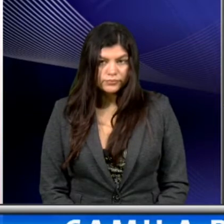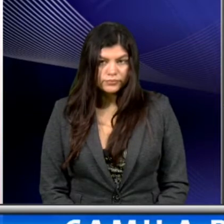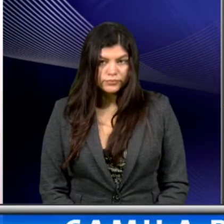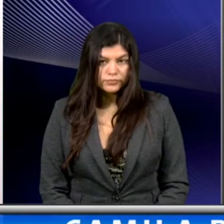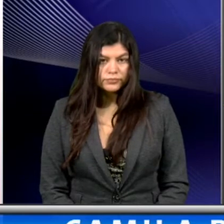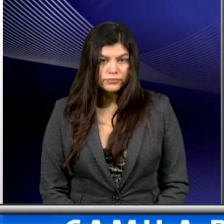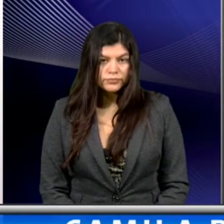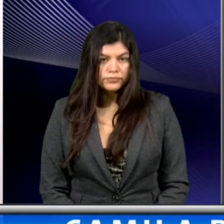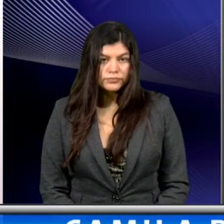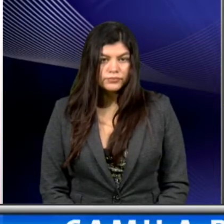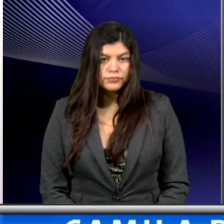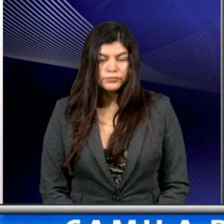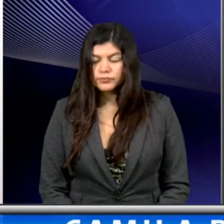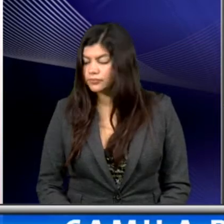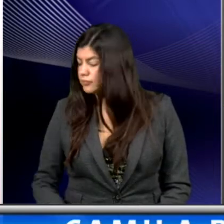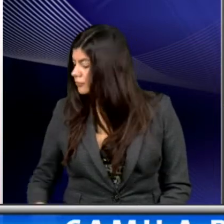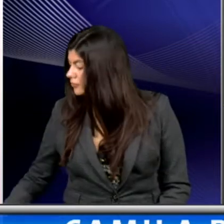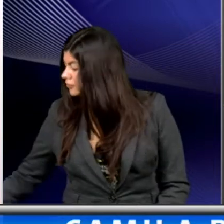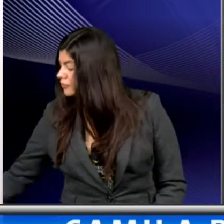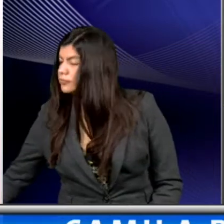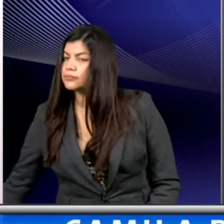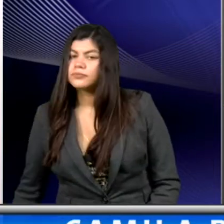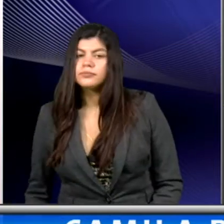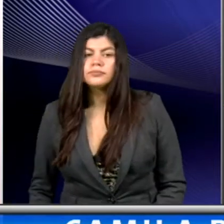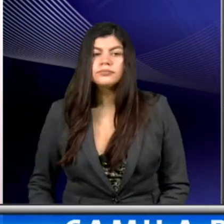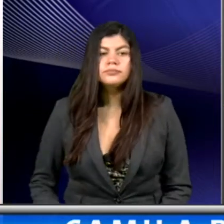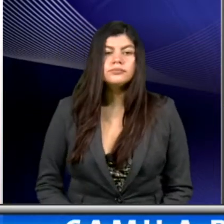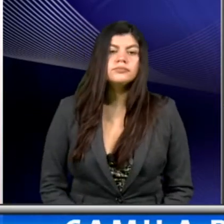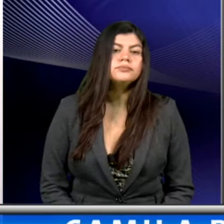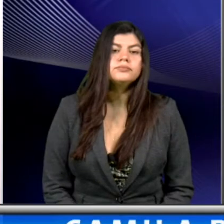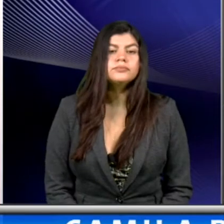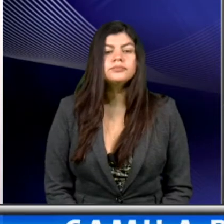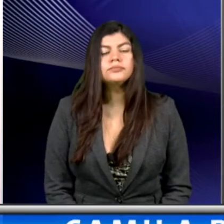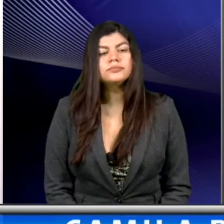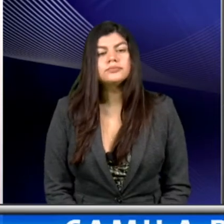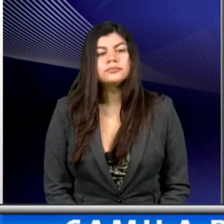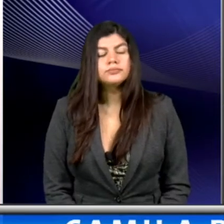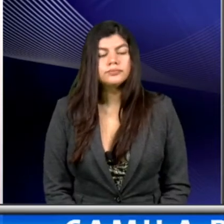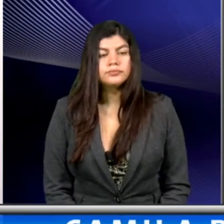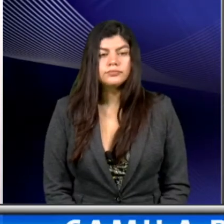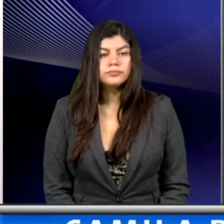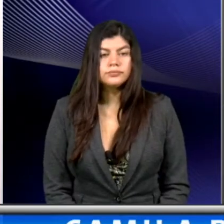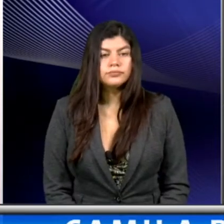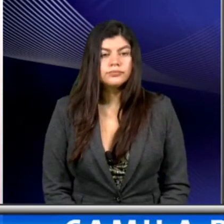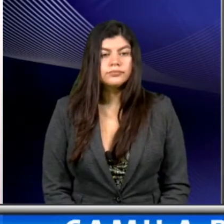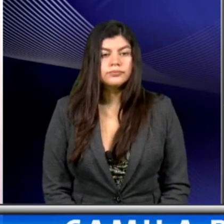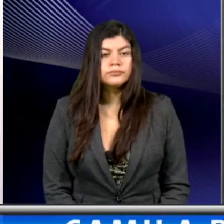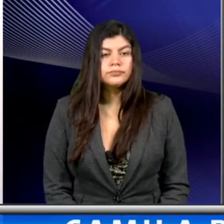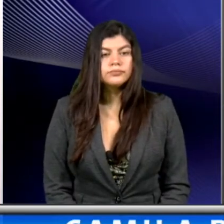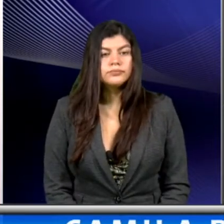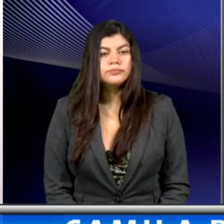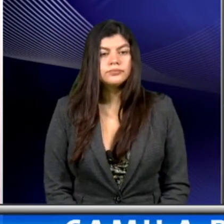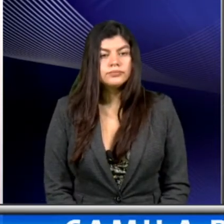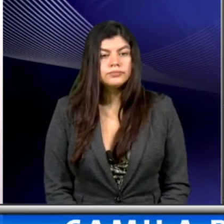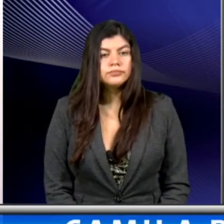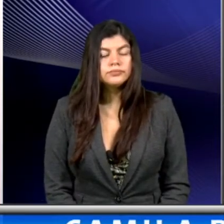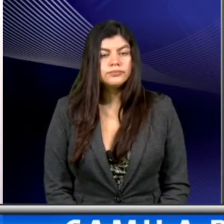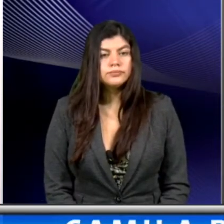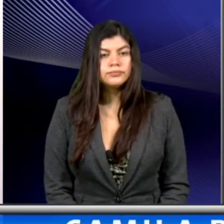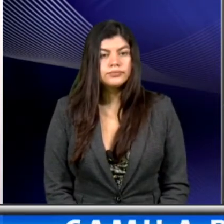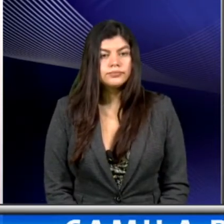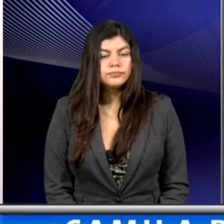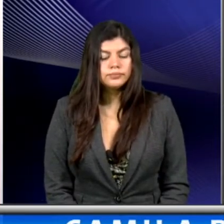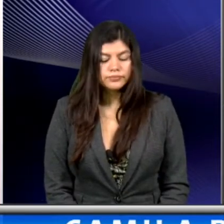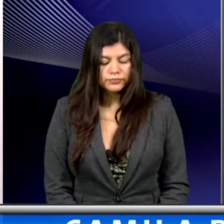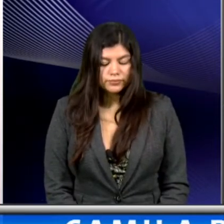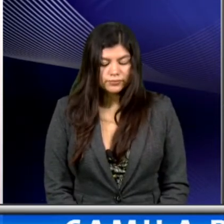este adolescente, dejando de lado un poco lo que es el monitoreo, que también se considera o se va asociando a factores de